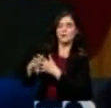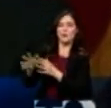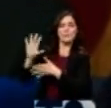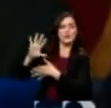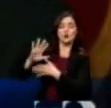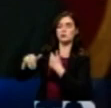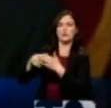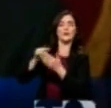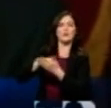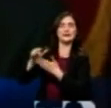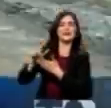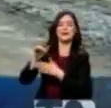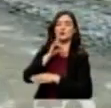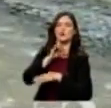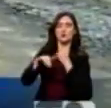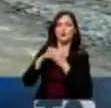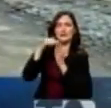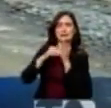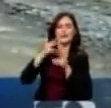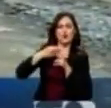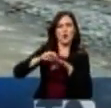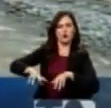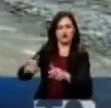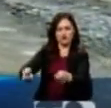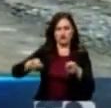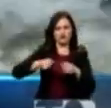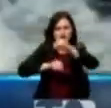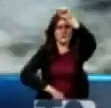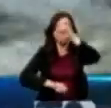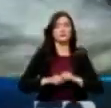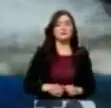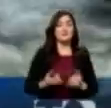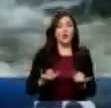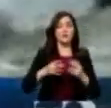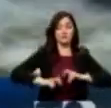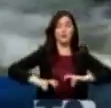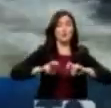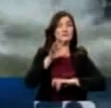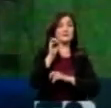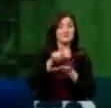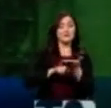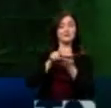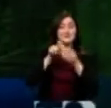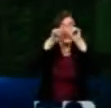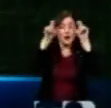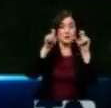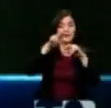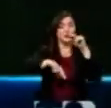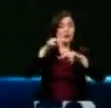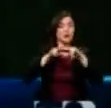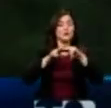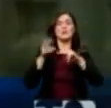la lista completa de los corruptos al momento se continúan investigando 30 contratos de la transnacional ode brech que en Ecuador trabaja